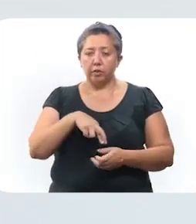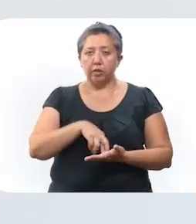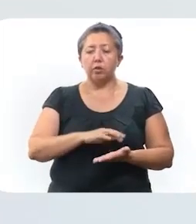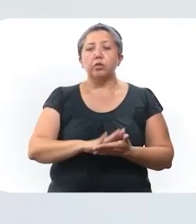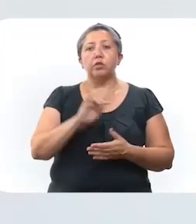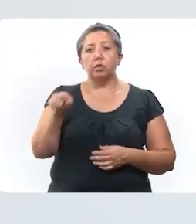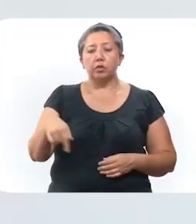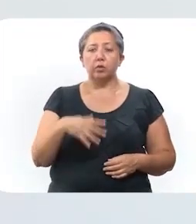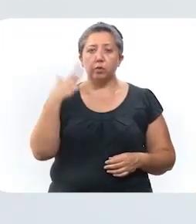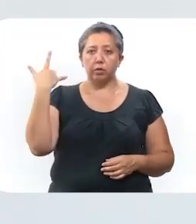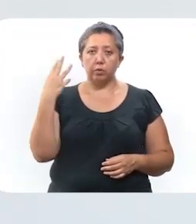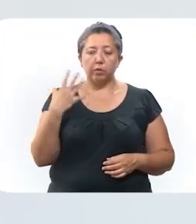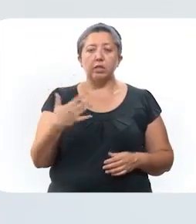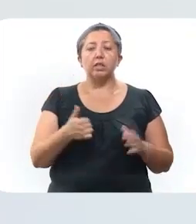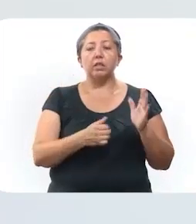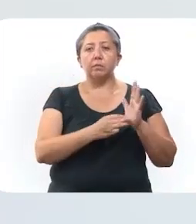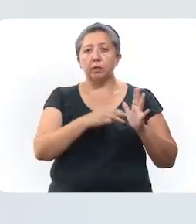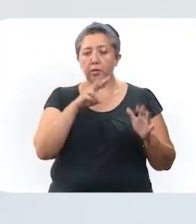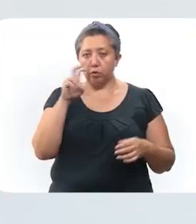contagios registrados, que son